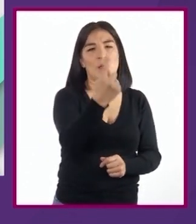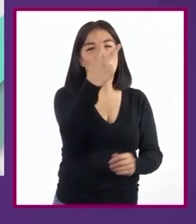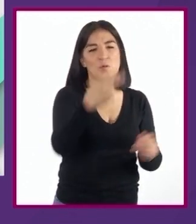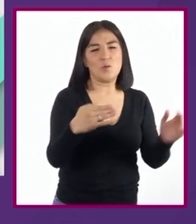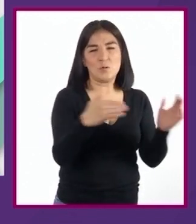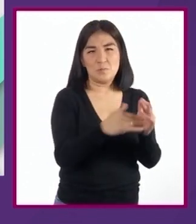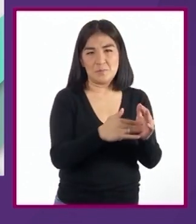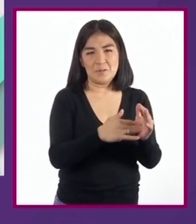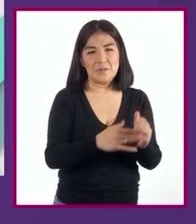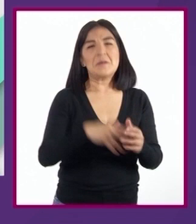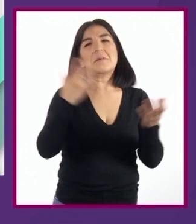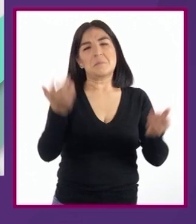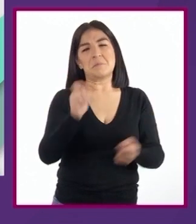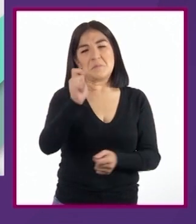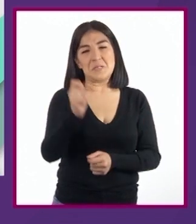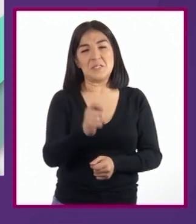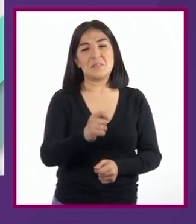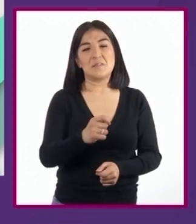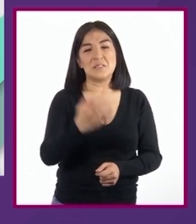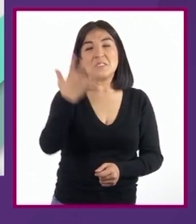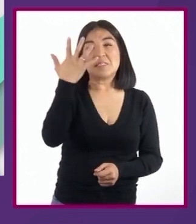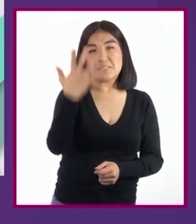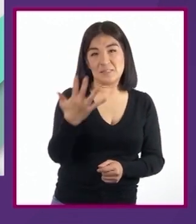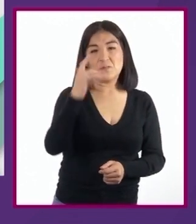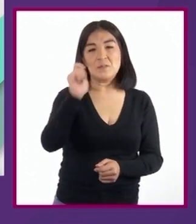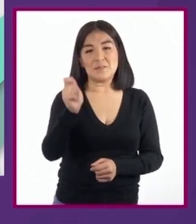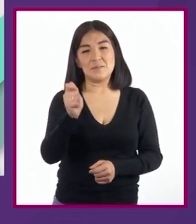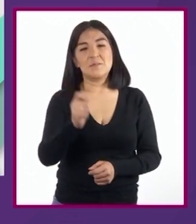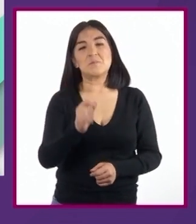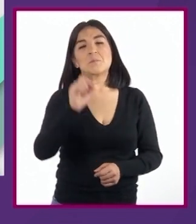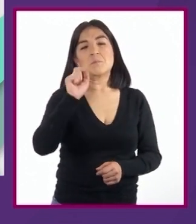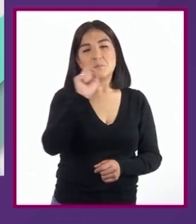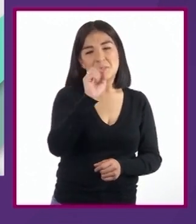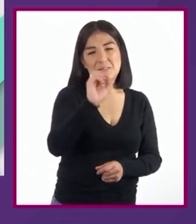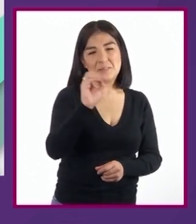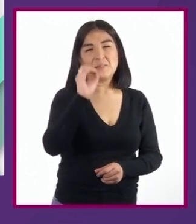a 5 diezmilésimos, igual a